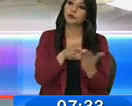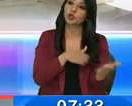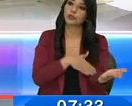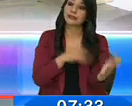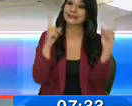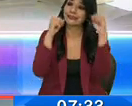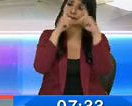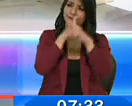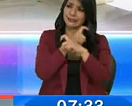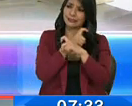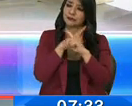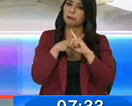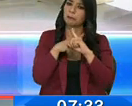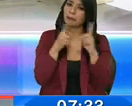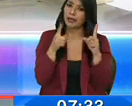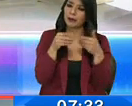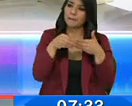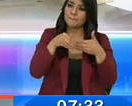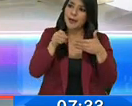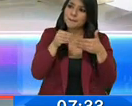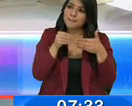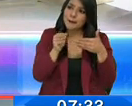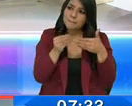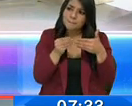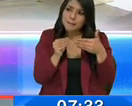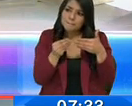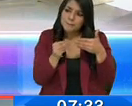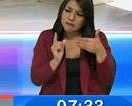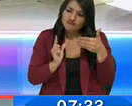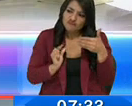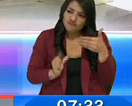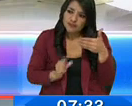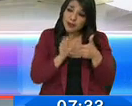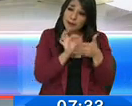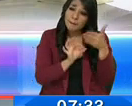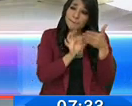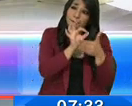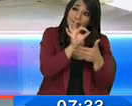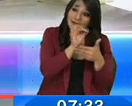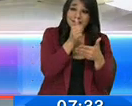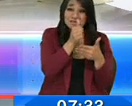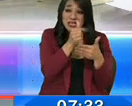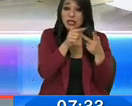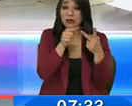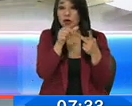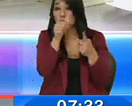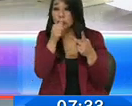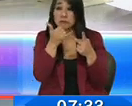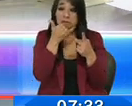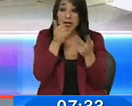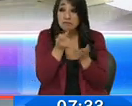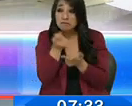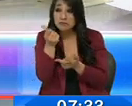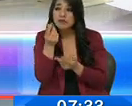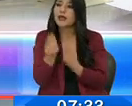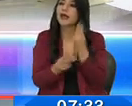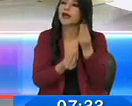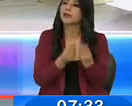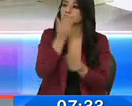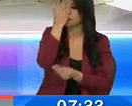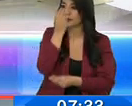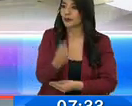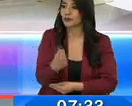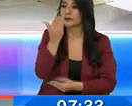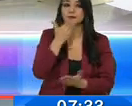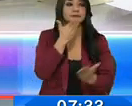pero buscar desmenuzar para aprobar lo bueno, desechar quizás lo malo. Muy buen día. Muchísimas gracias,